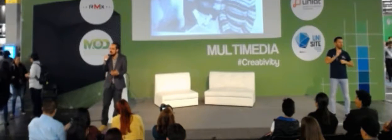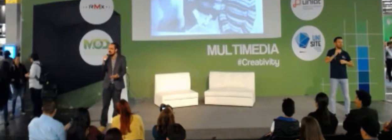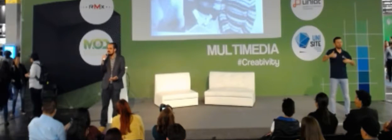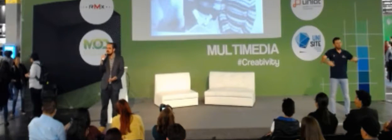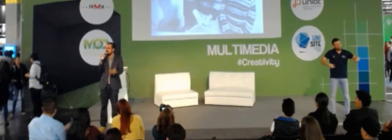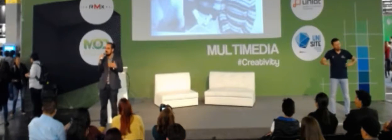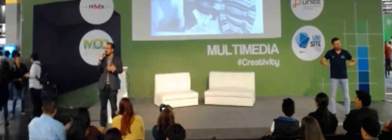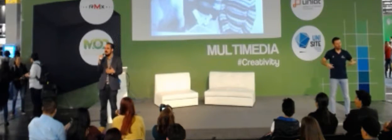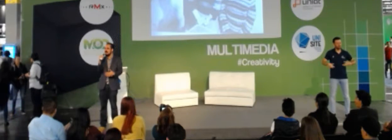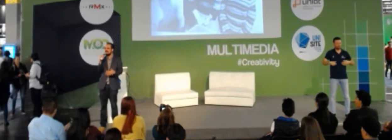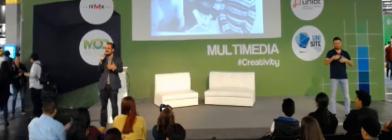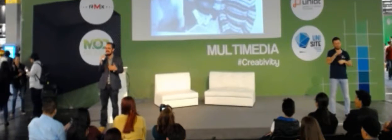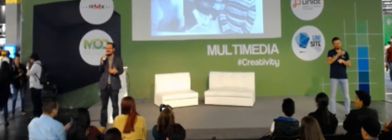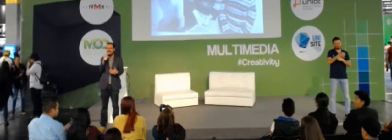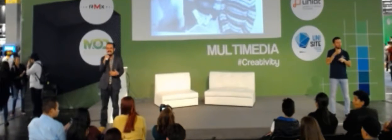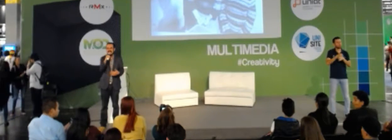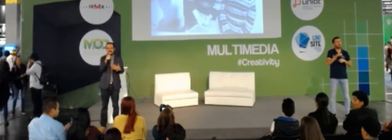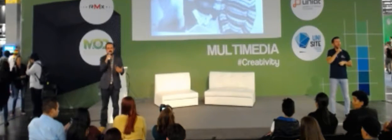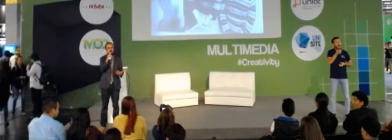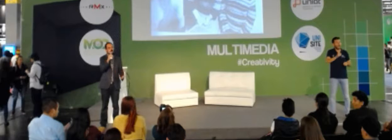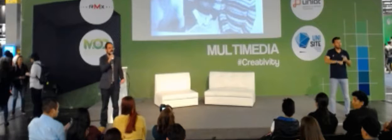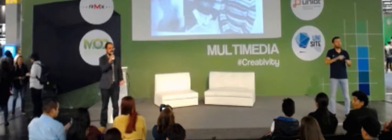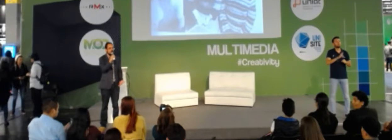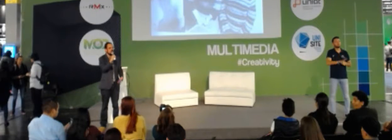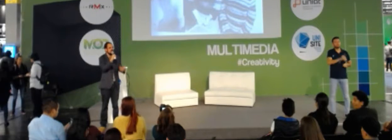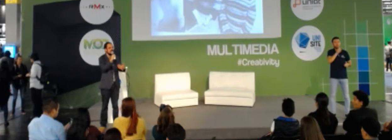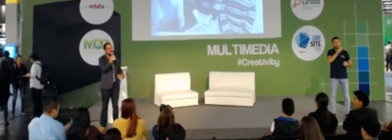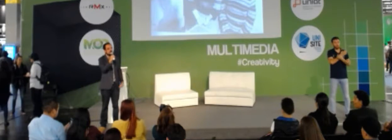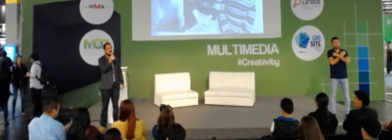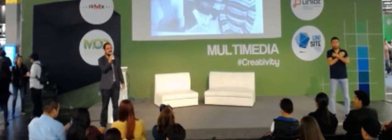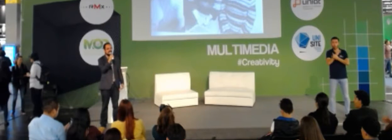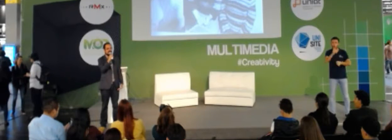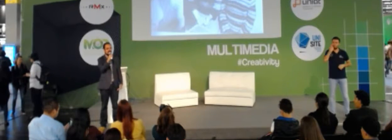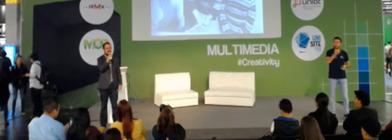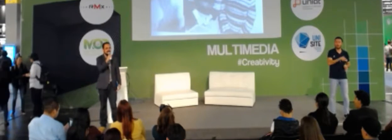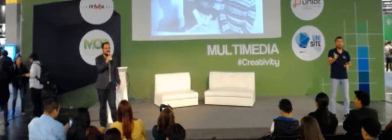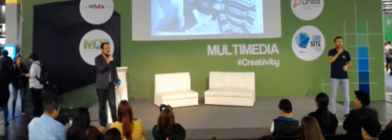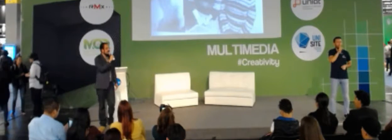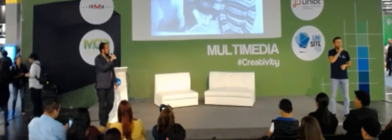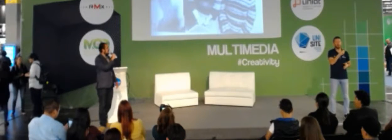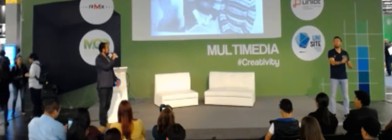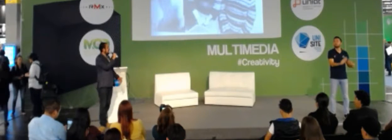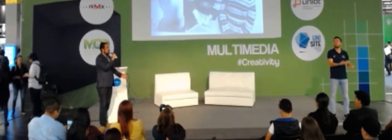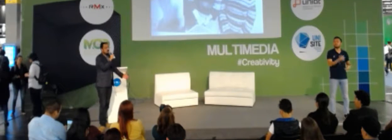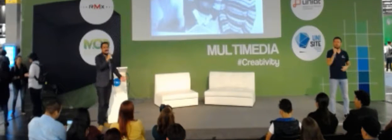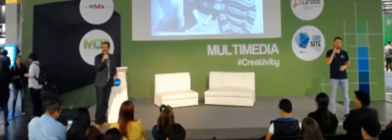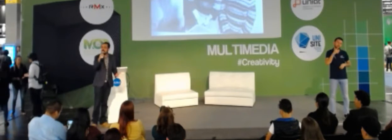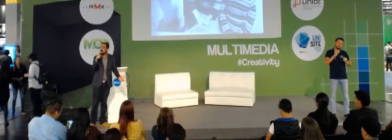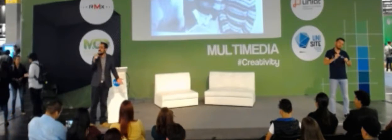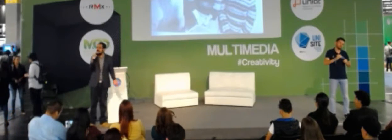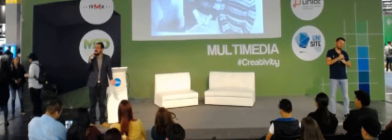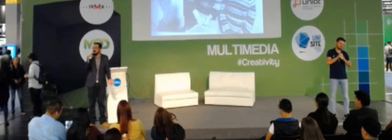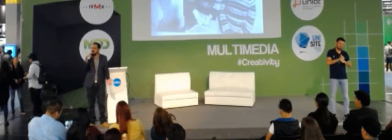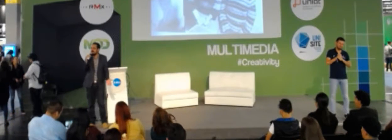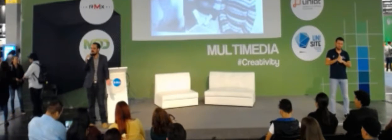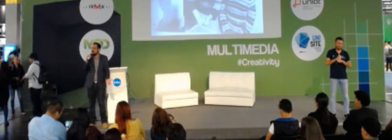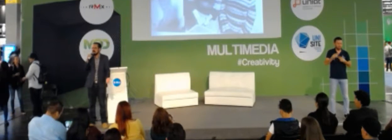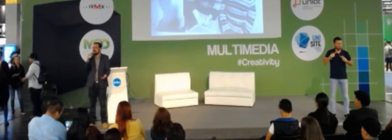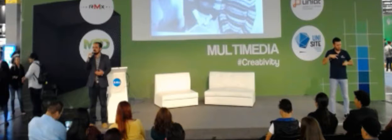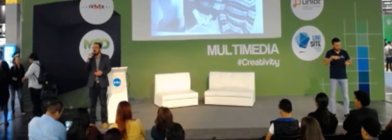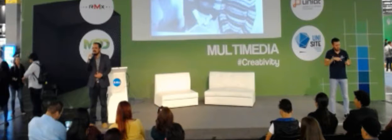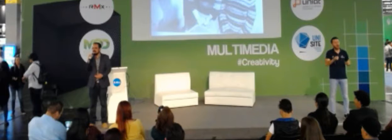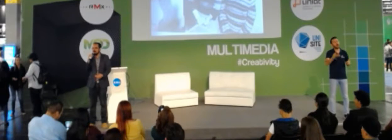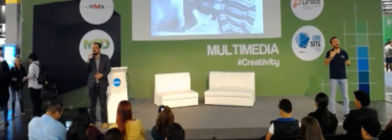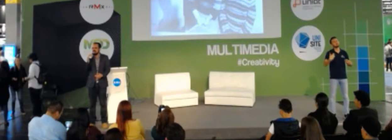todo esto se solapaba desde el aspecto educativo, desde las escuelas. Y la gente lo veía bien porque